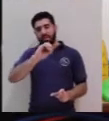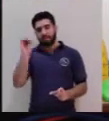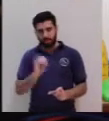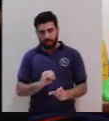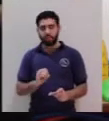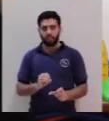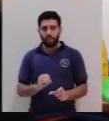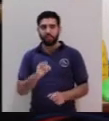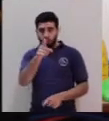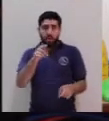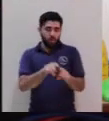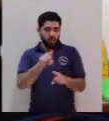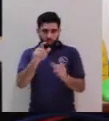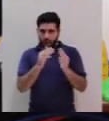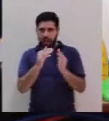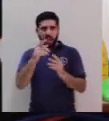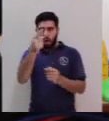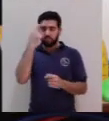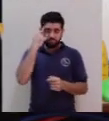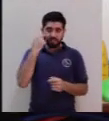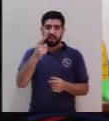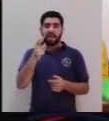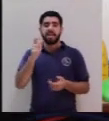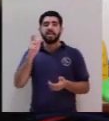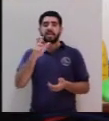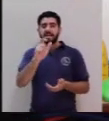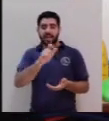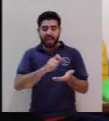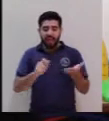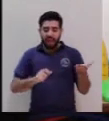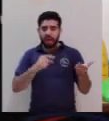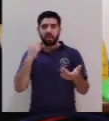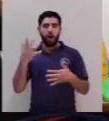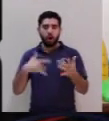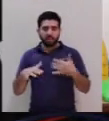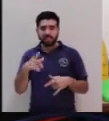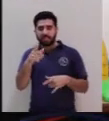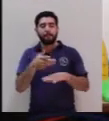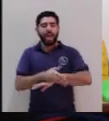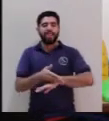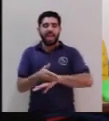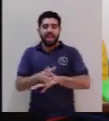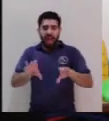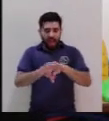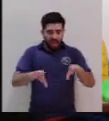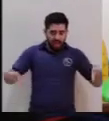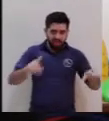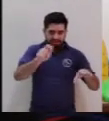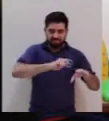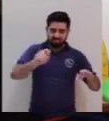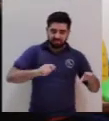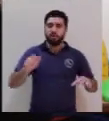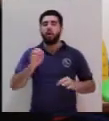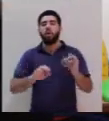los materiales que tengas a la mano. Sí, puedes usar tus crayones para rayar tu pedazo de madera. Y ahora vamos a